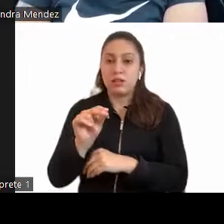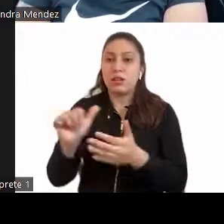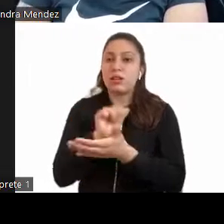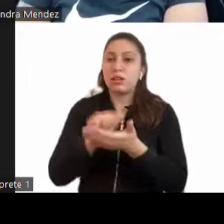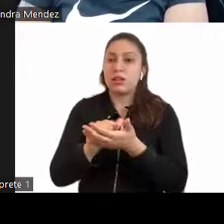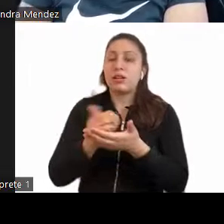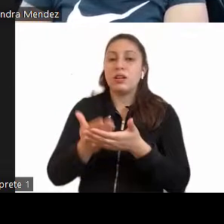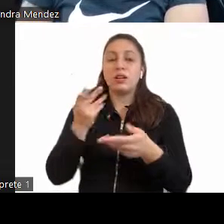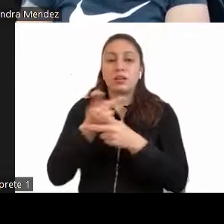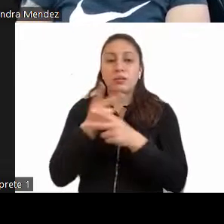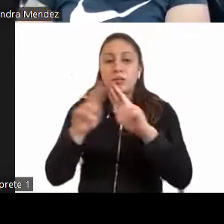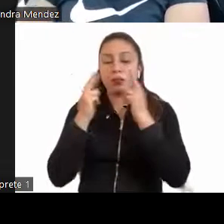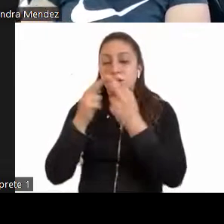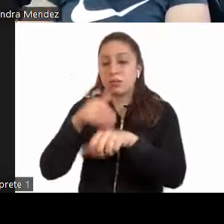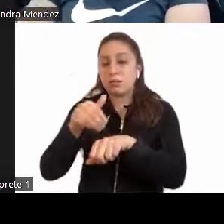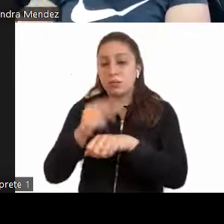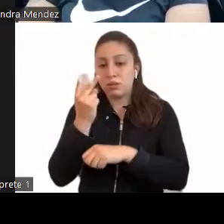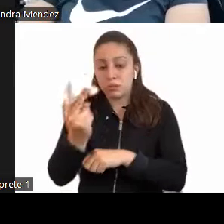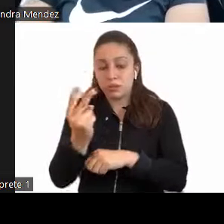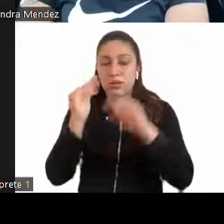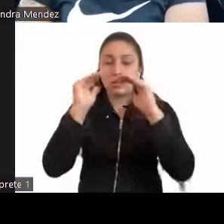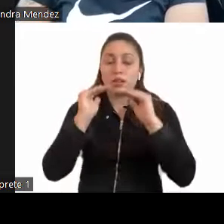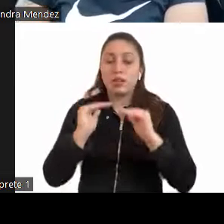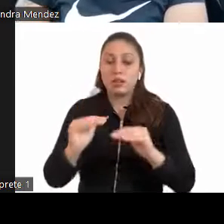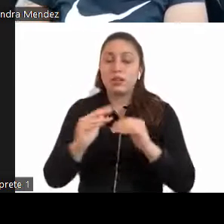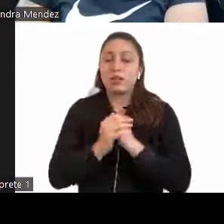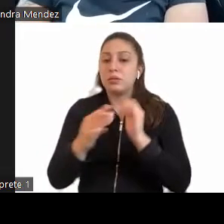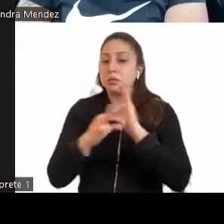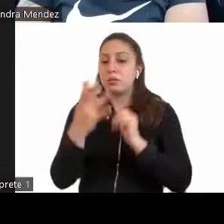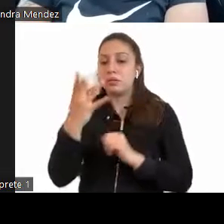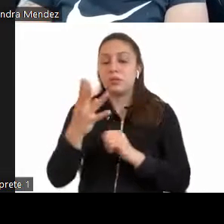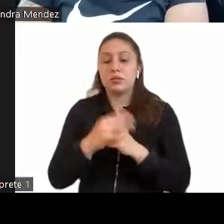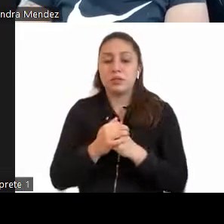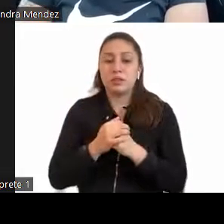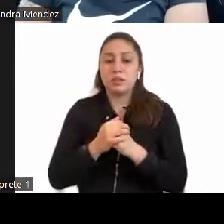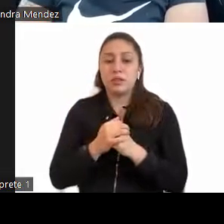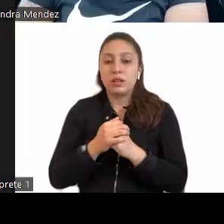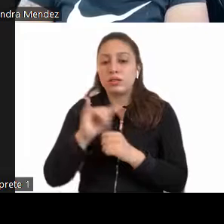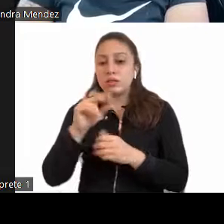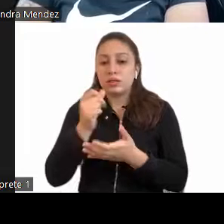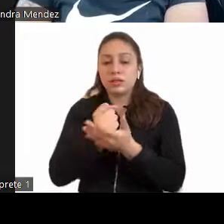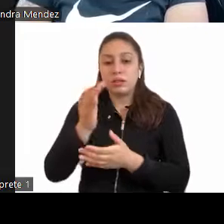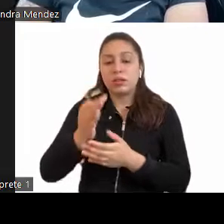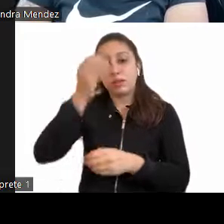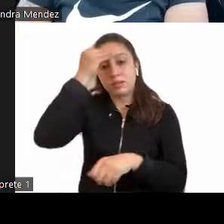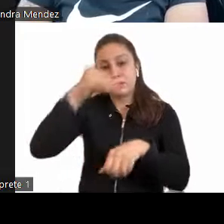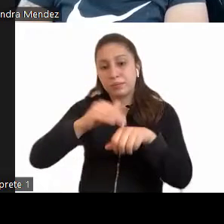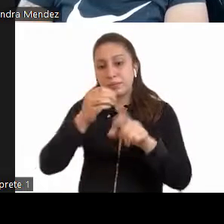segunda sesión ordinaria. Número 4, consideración de la versión estenográfica de la sesión